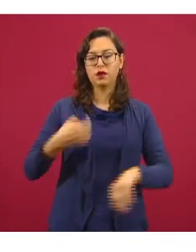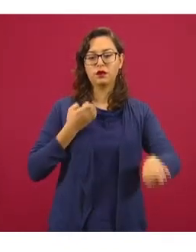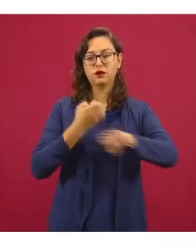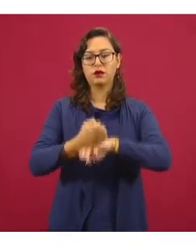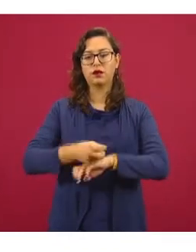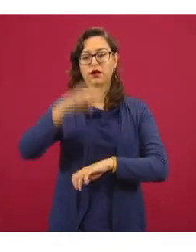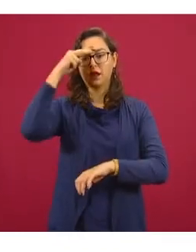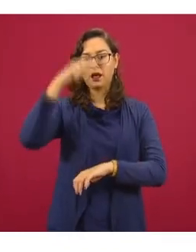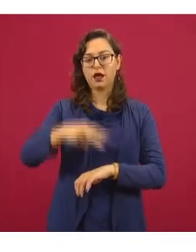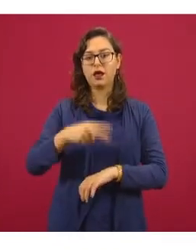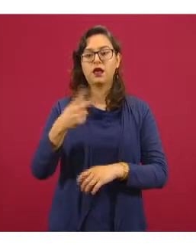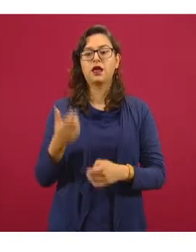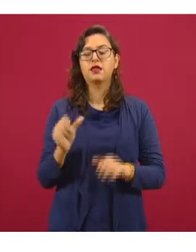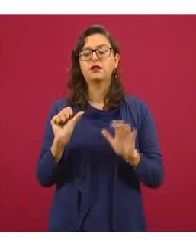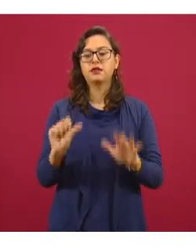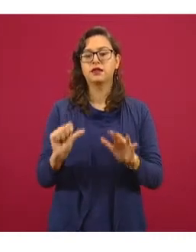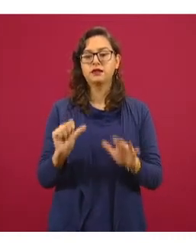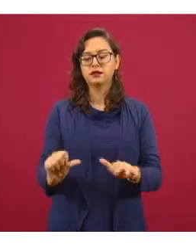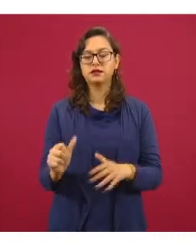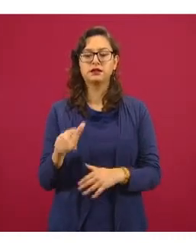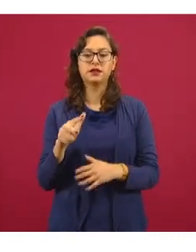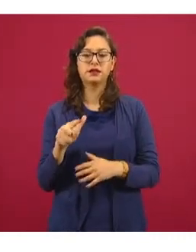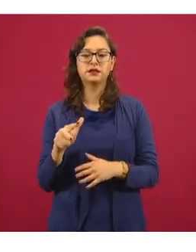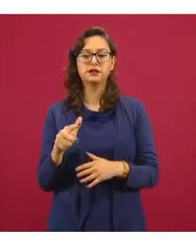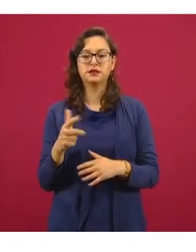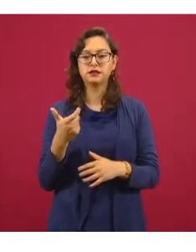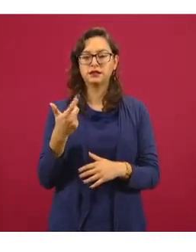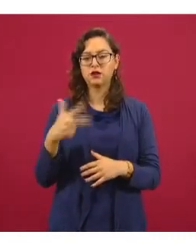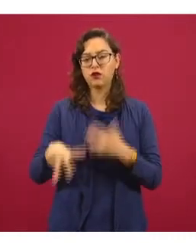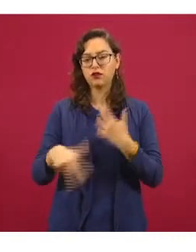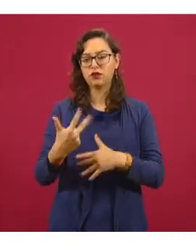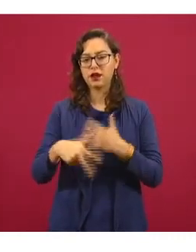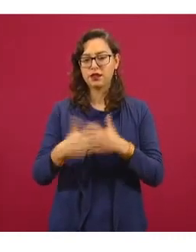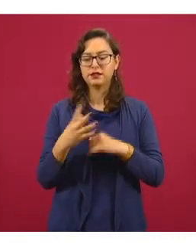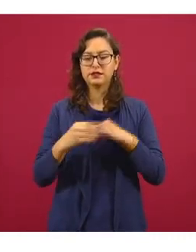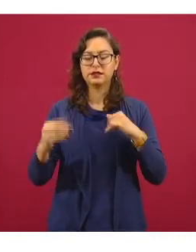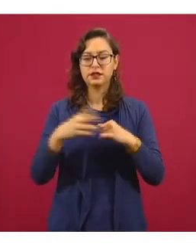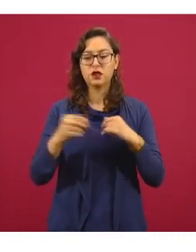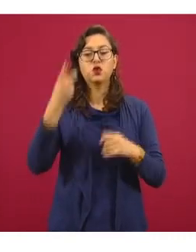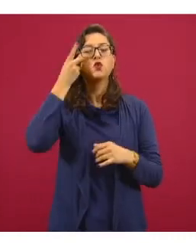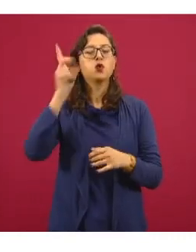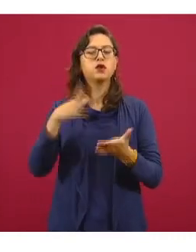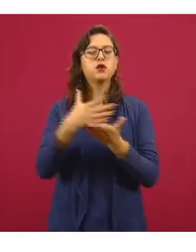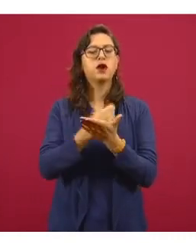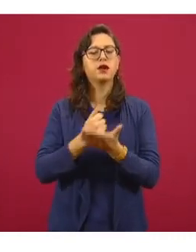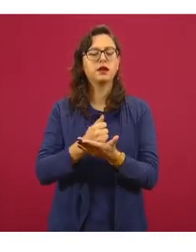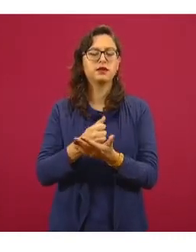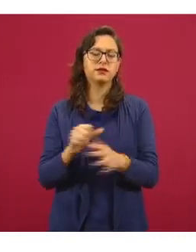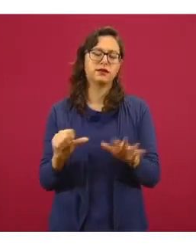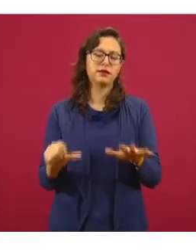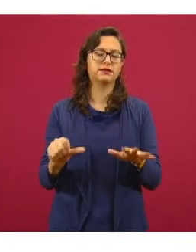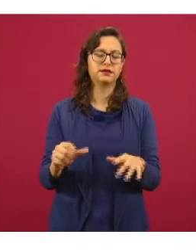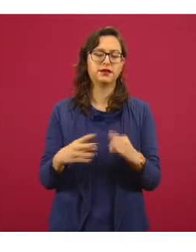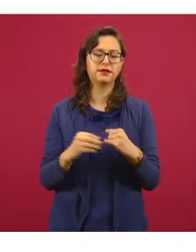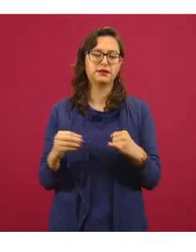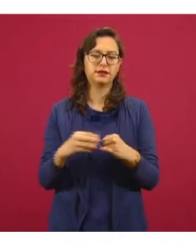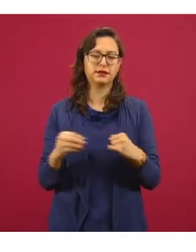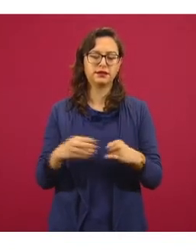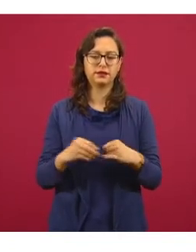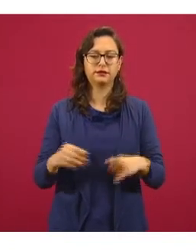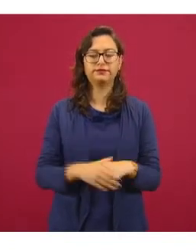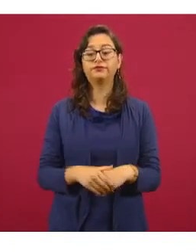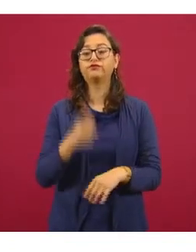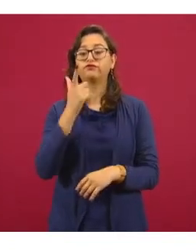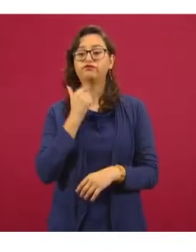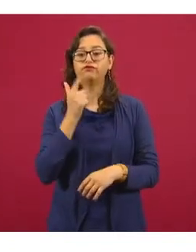en el estado de México, 16 pesos con 13 centavos por litro, un margen de 16 centavos. Para la Premium Móvil Orsán del